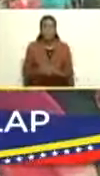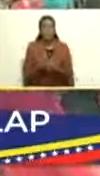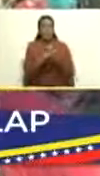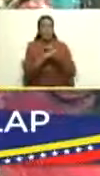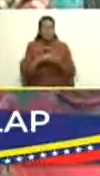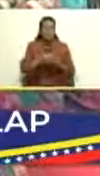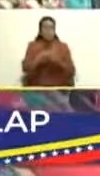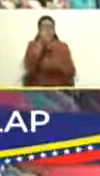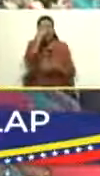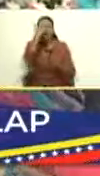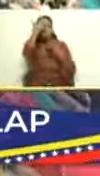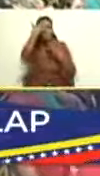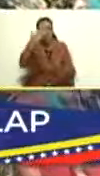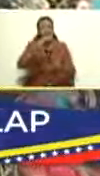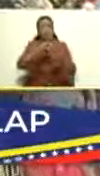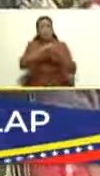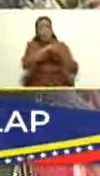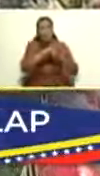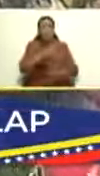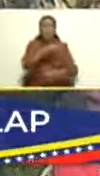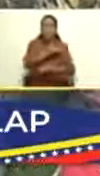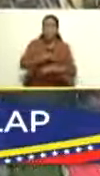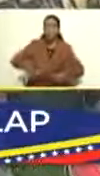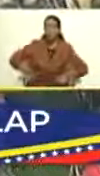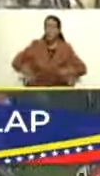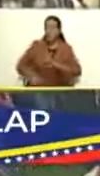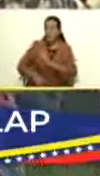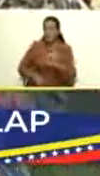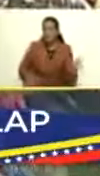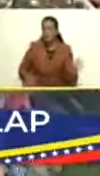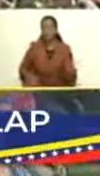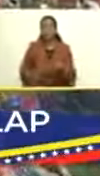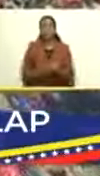Trujillo, ya lo saludé, Portuguesa.